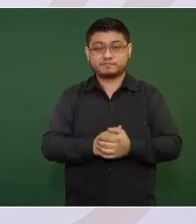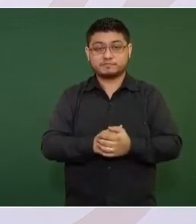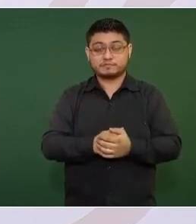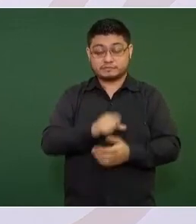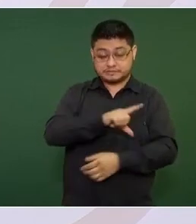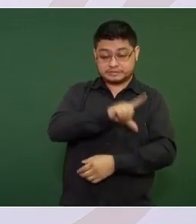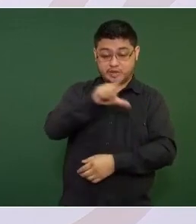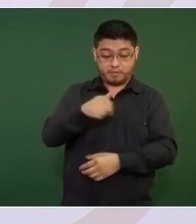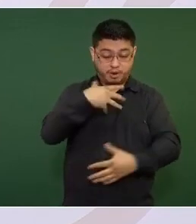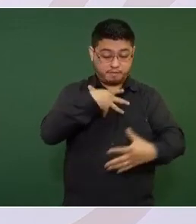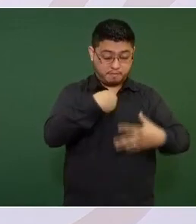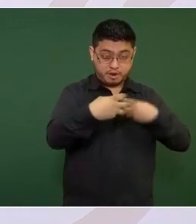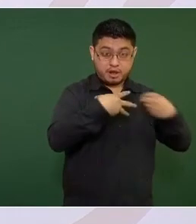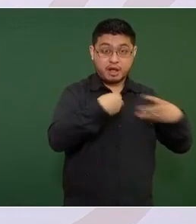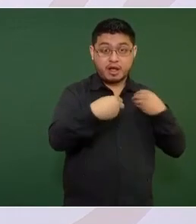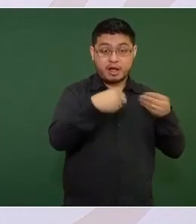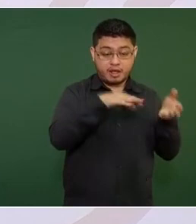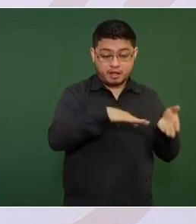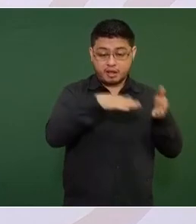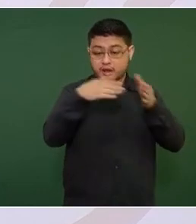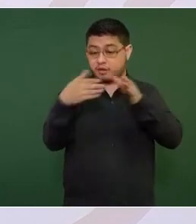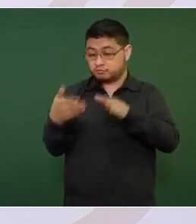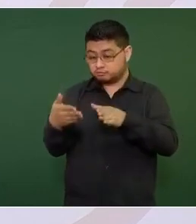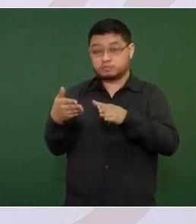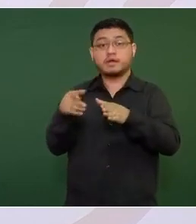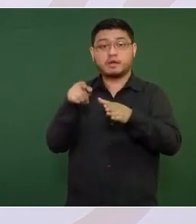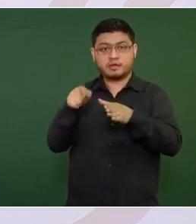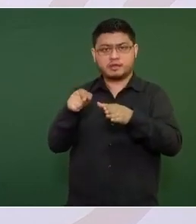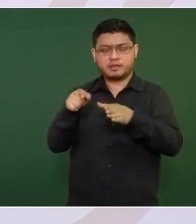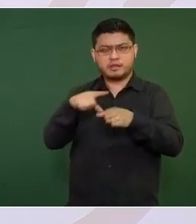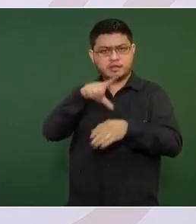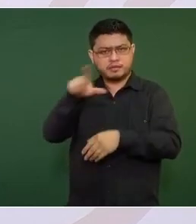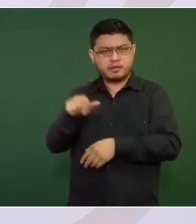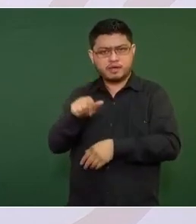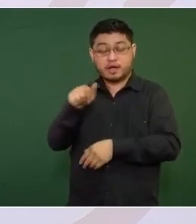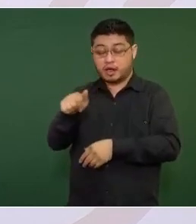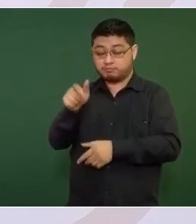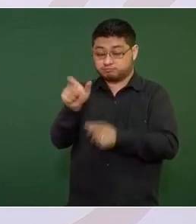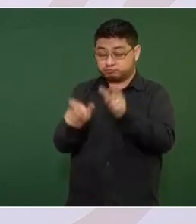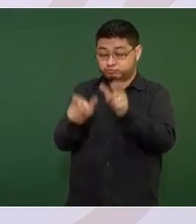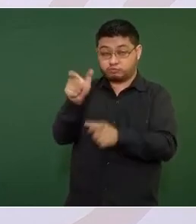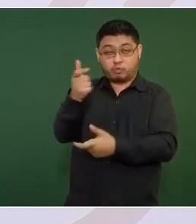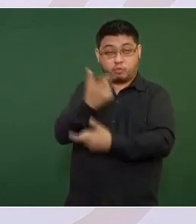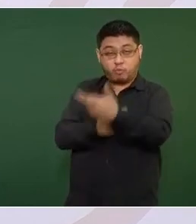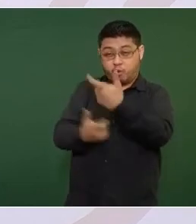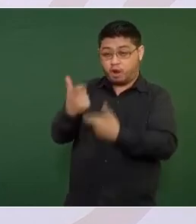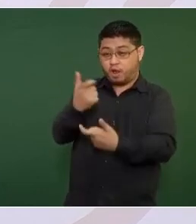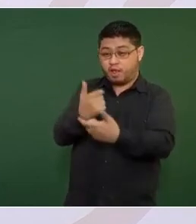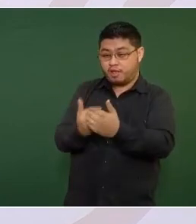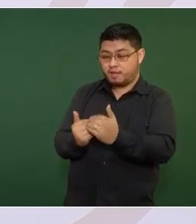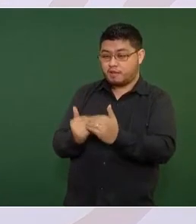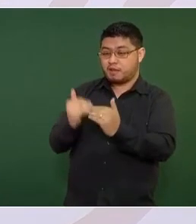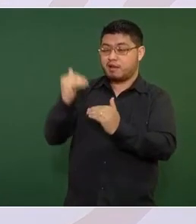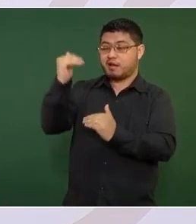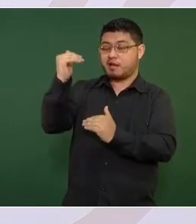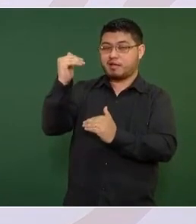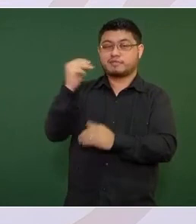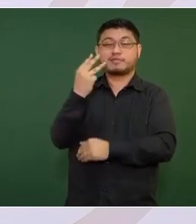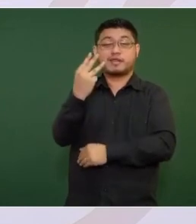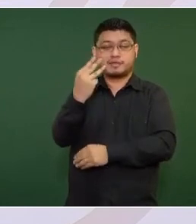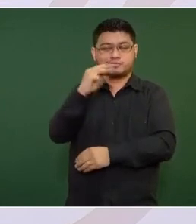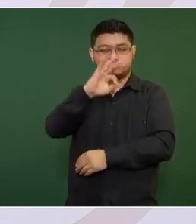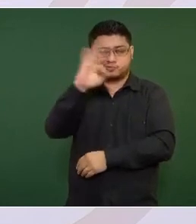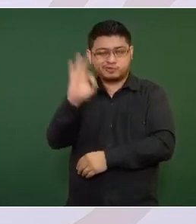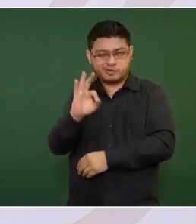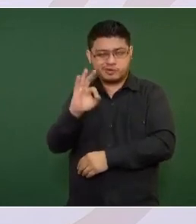pandemia, nuestra economía ha crecido en más de 3% anual. El